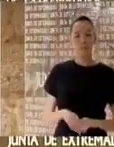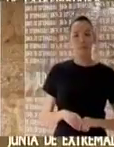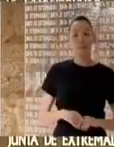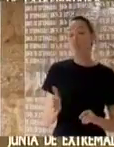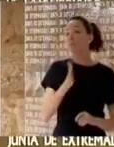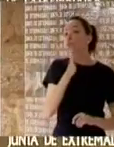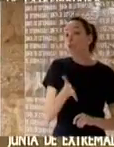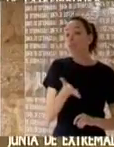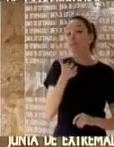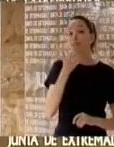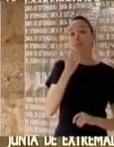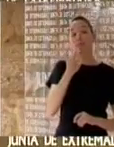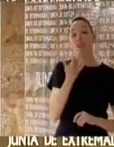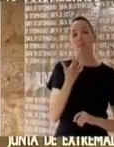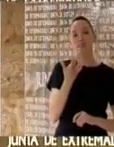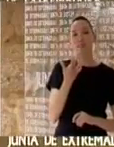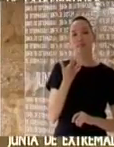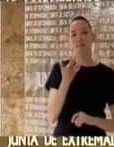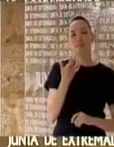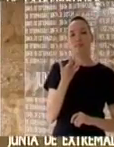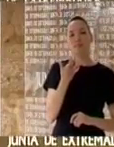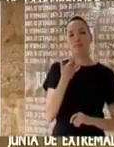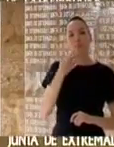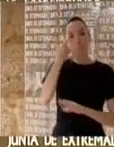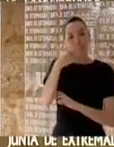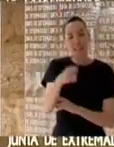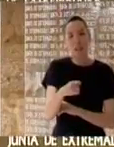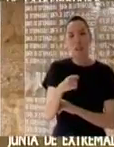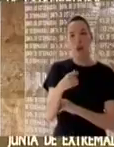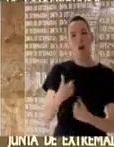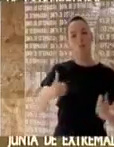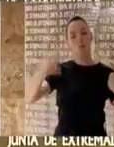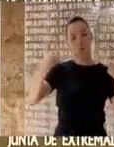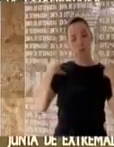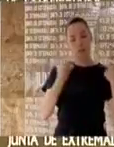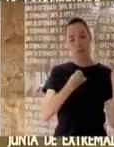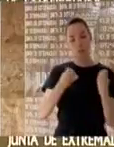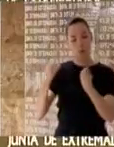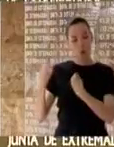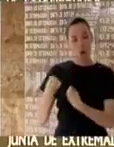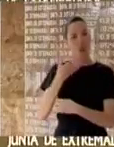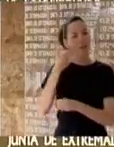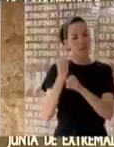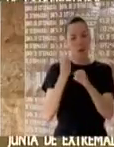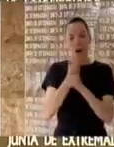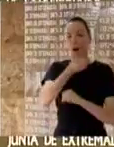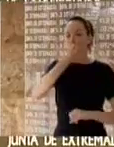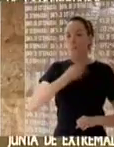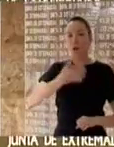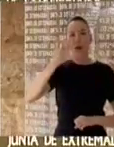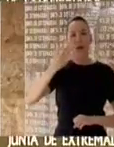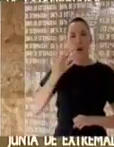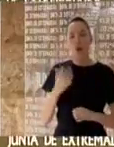Porque quien se está haciendo valer de su presidencia, de su posición institucional, son aquellos que están intentando subvertir el